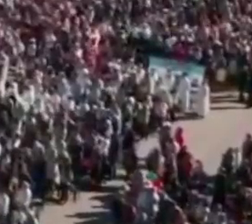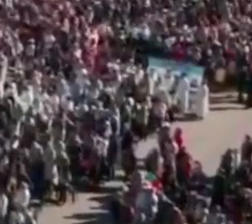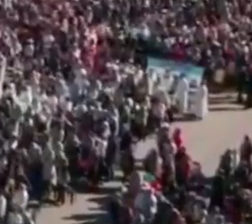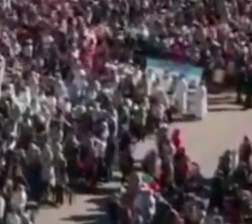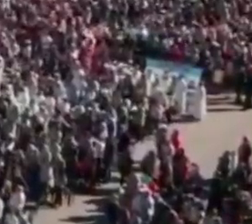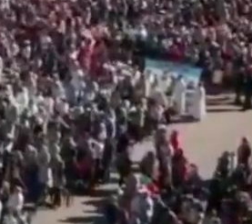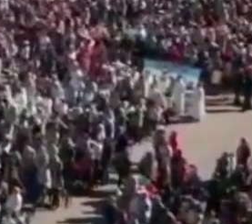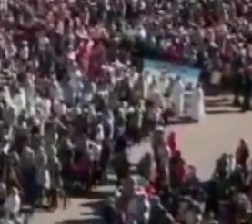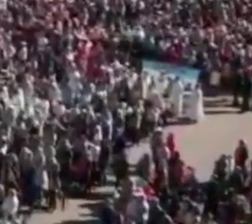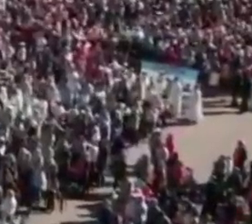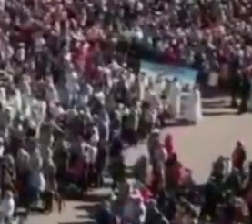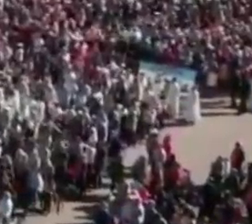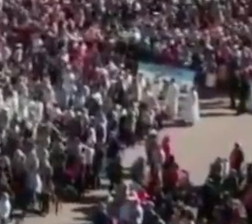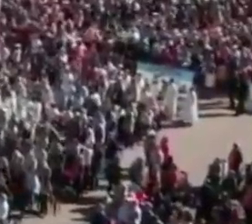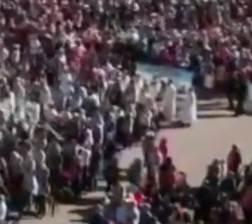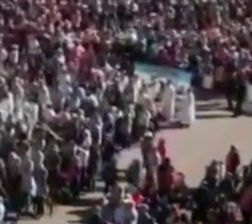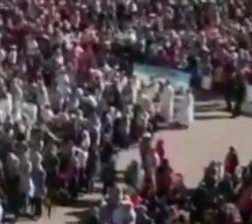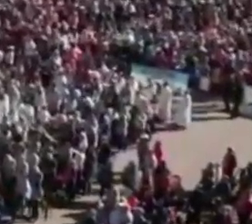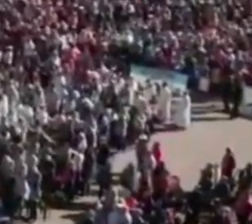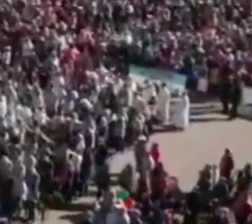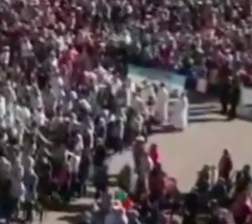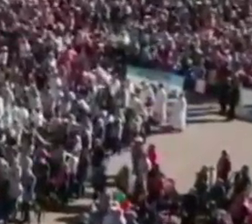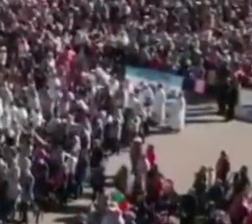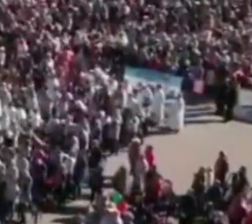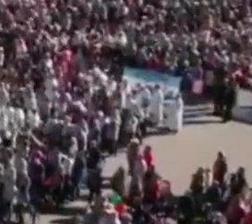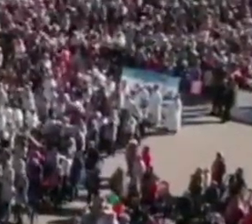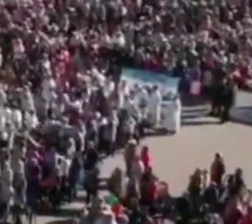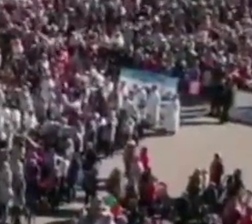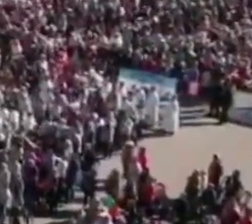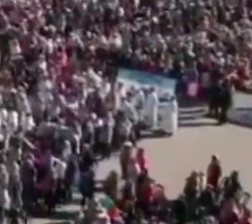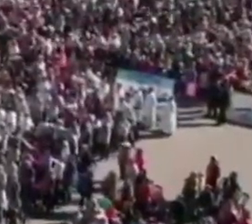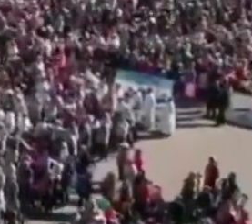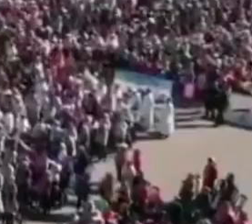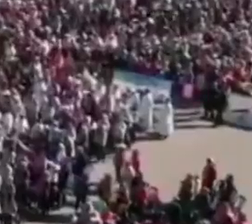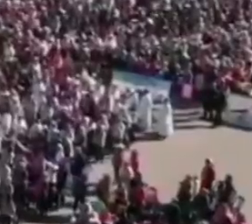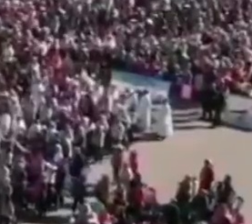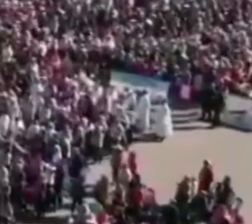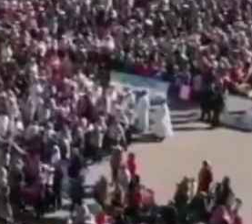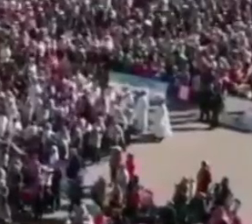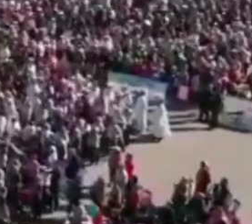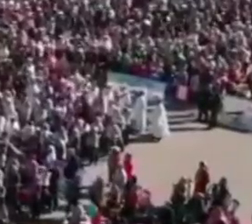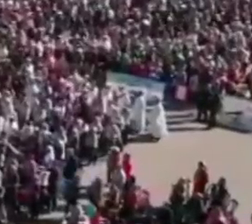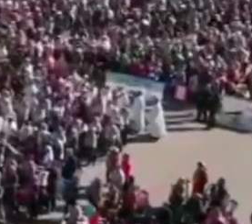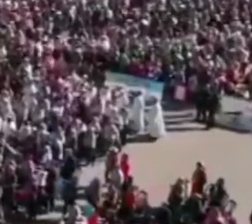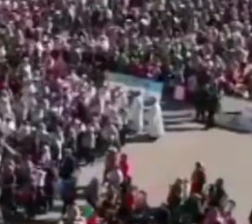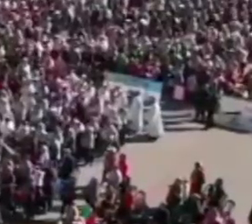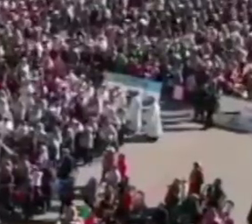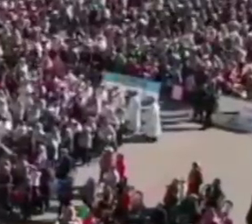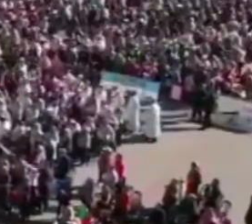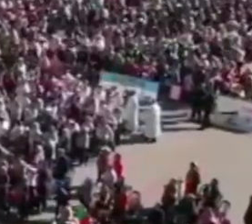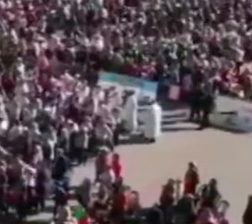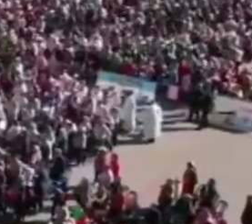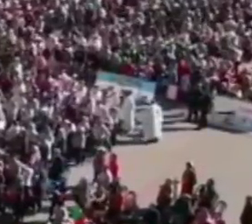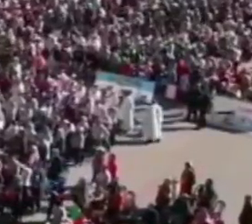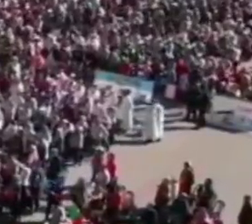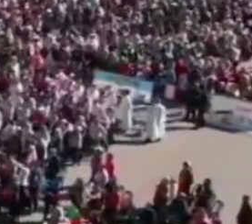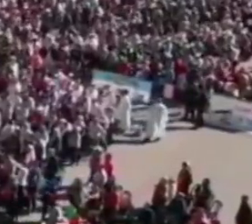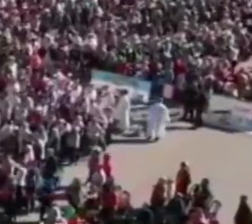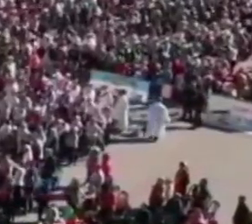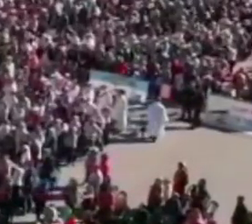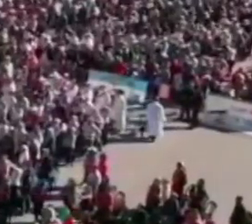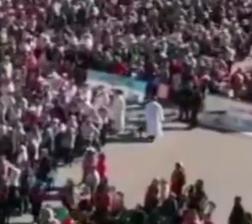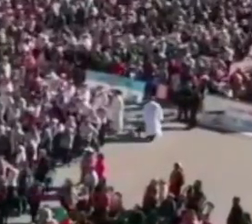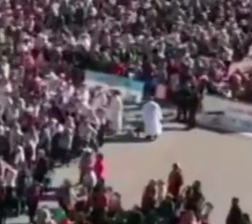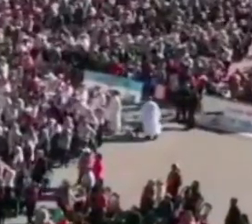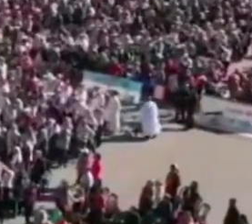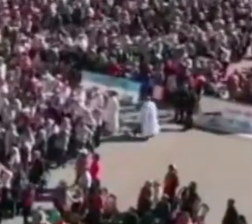Se sentó y sus discípulos se acercaron a él. Entonces tomó la palabra y comenzó